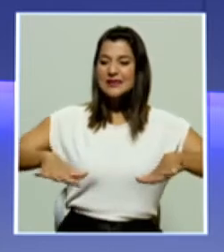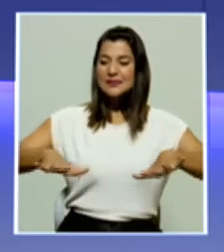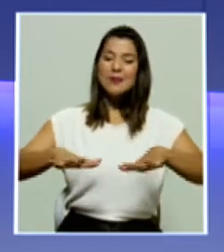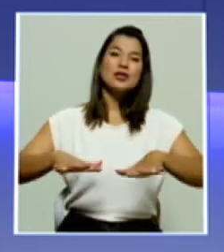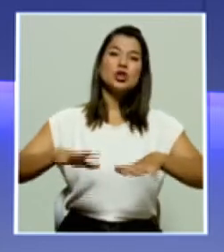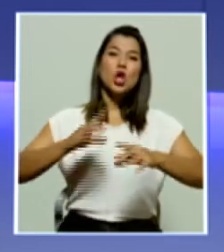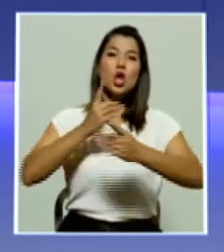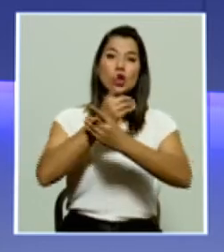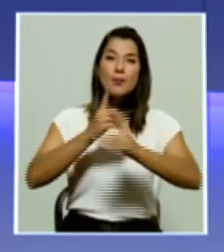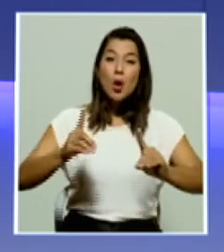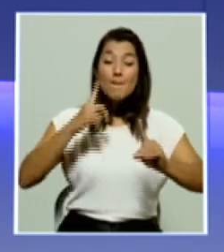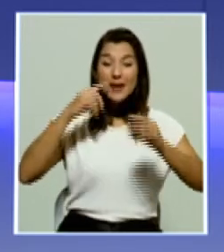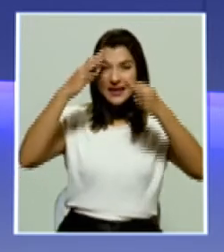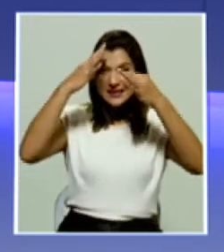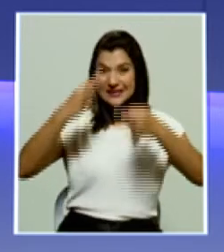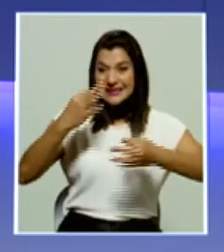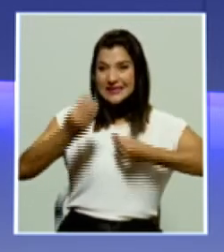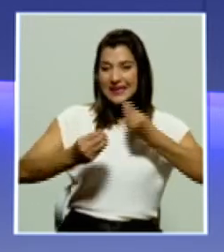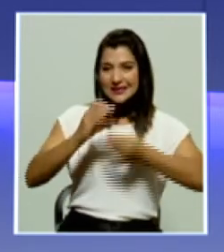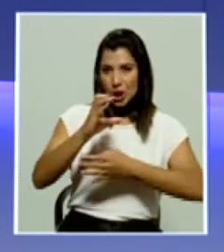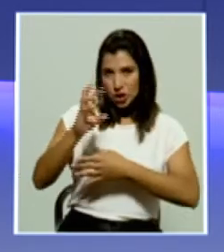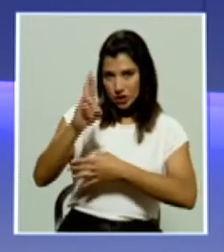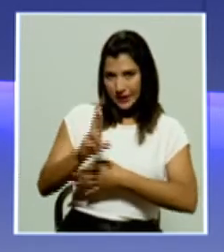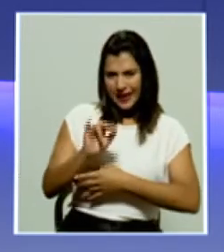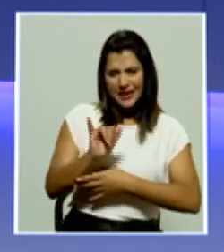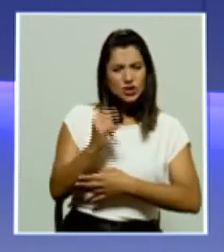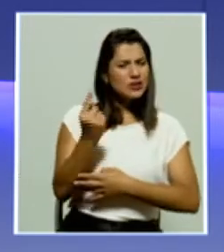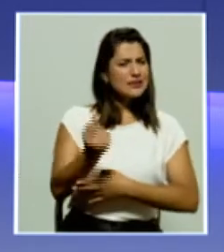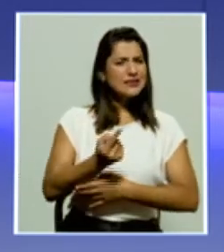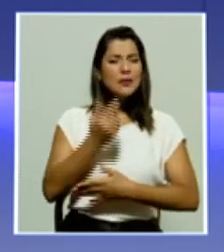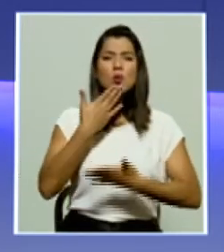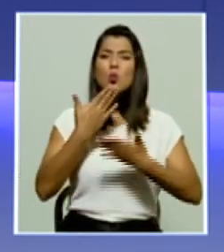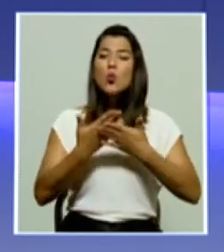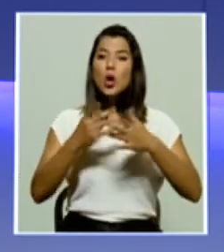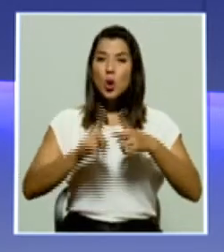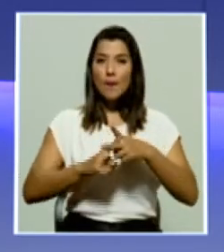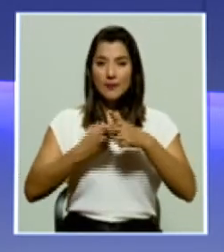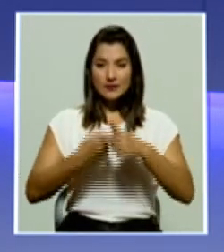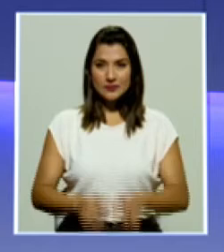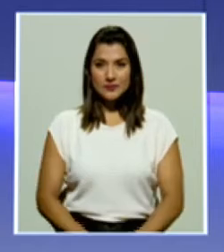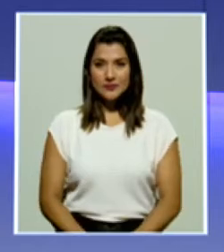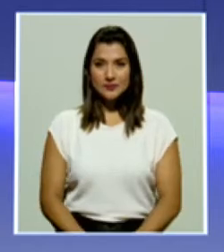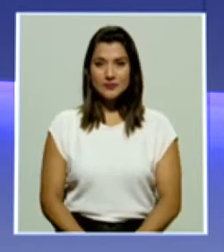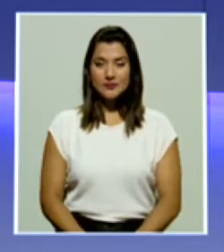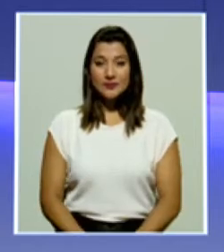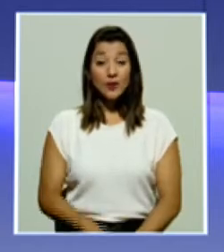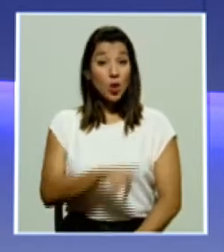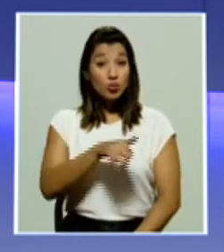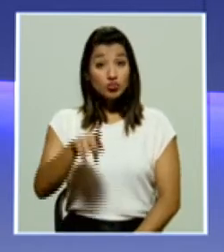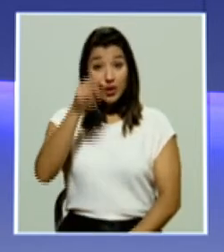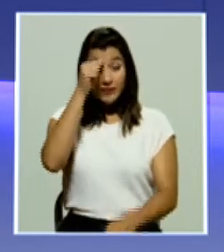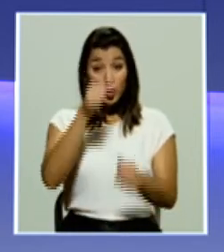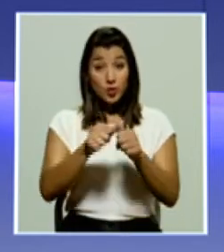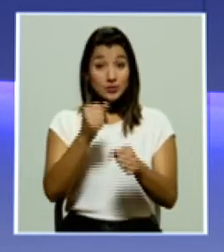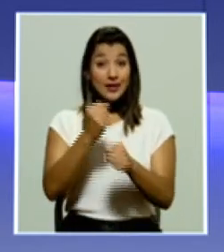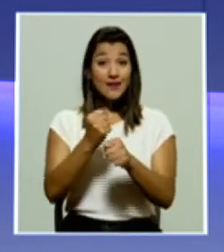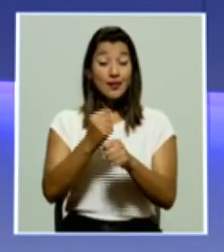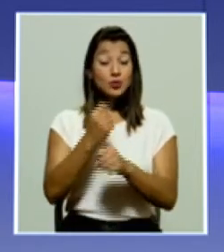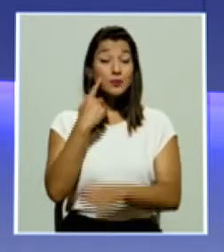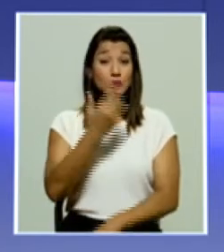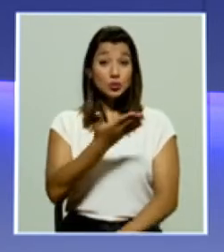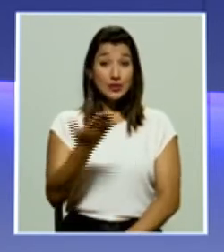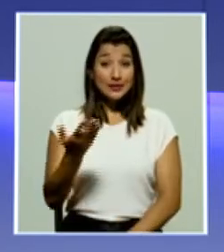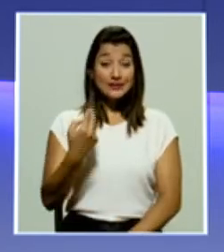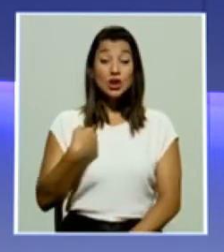definir la agenda del país, siempre es un buen comienzo. Recuerde,